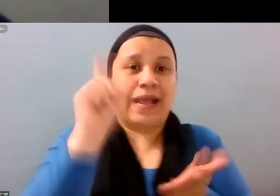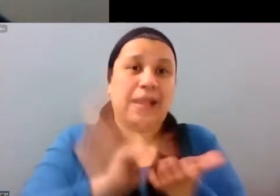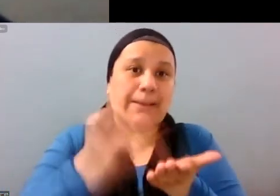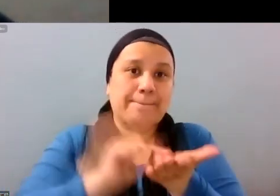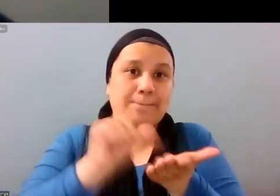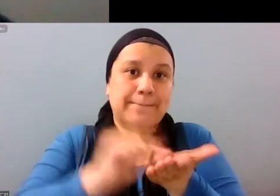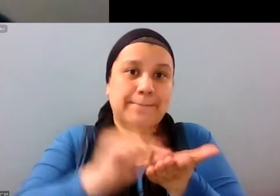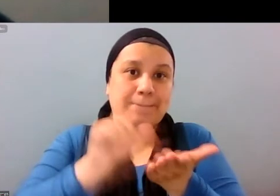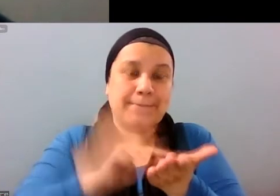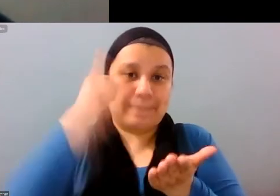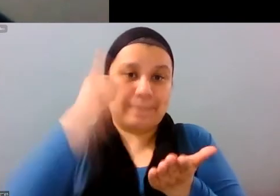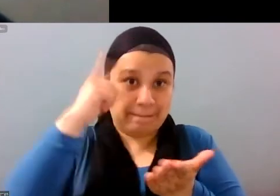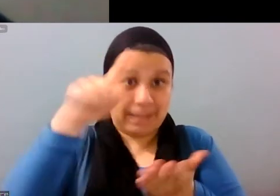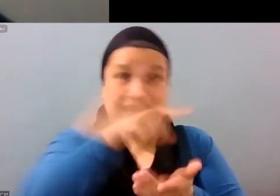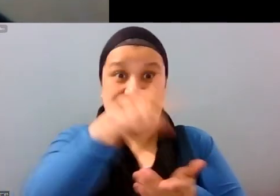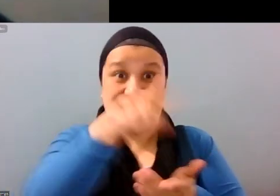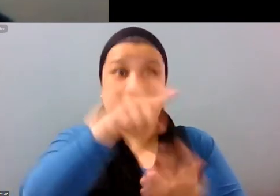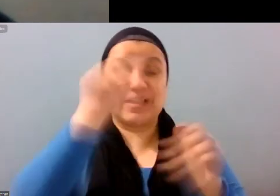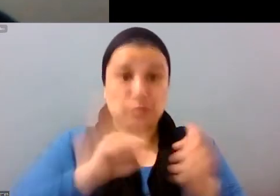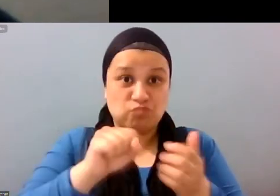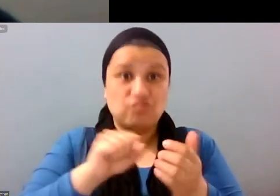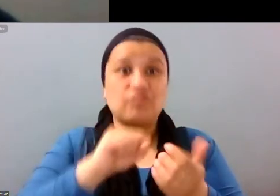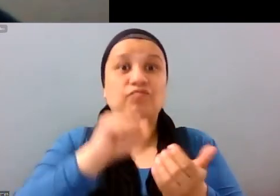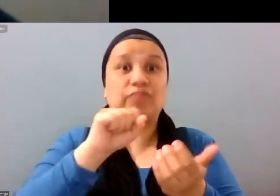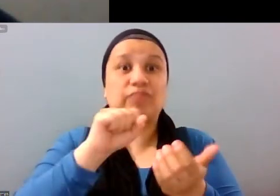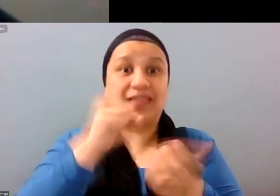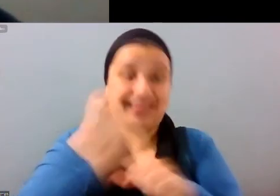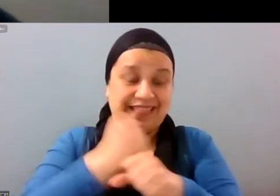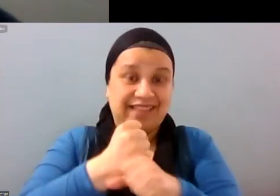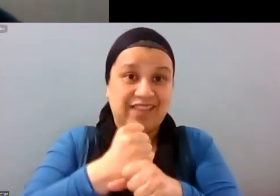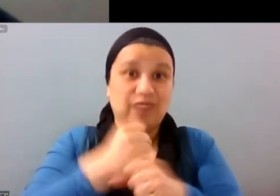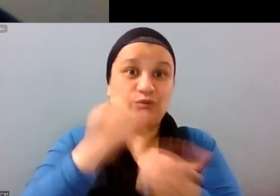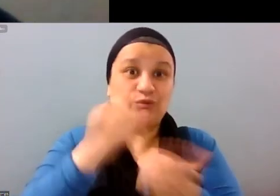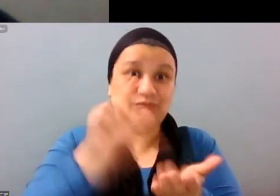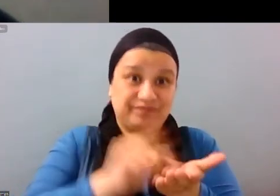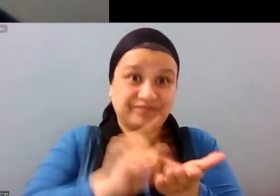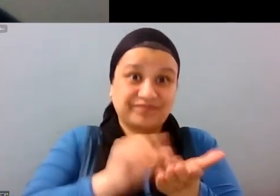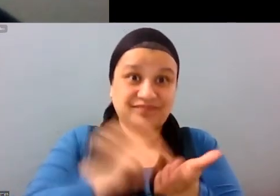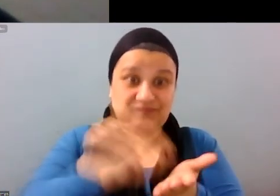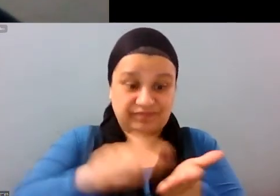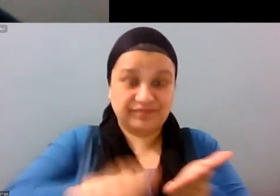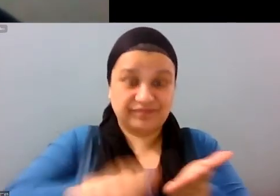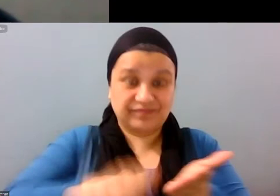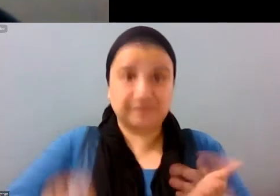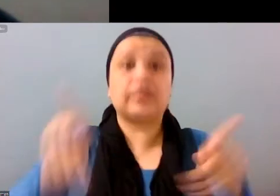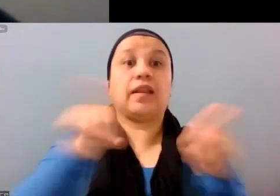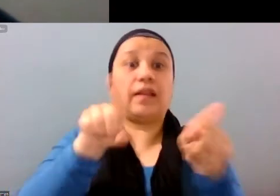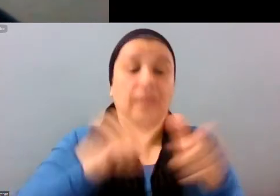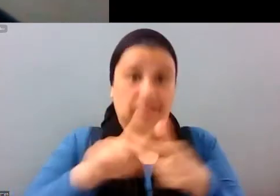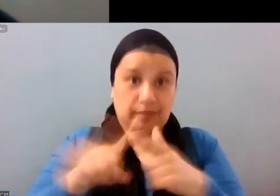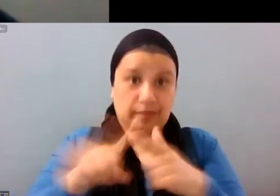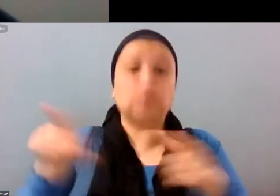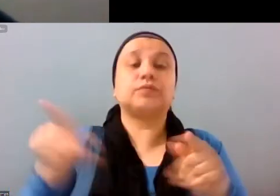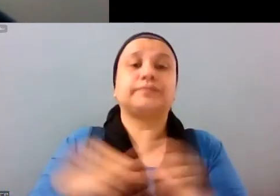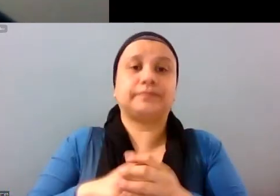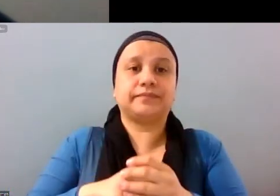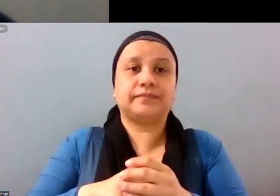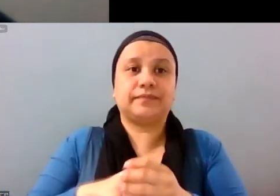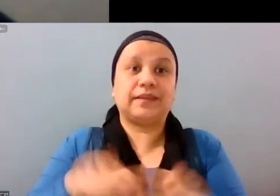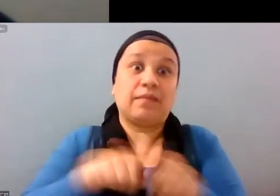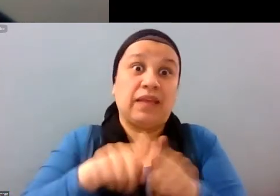estar haciendo trabajitos y aliarnos a los teléfonos a los